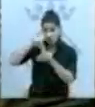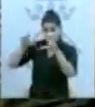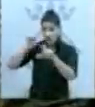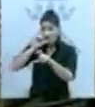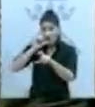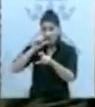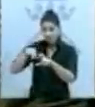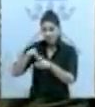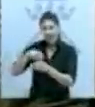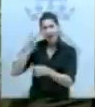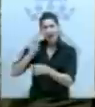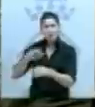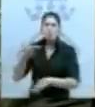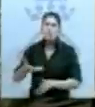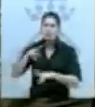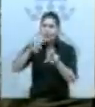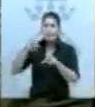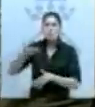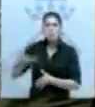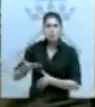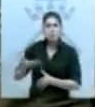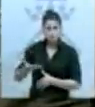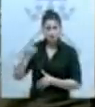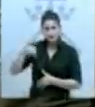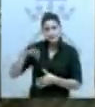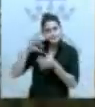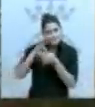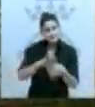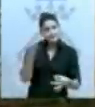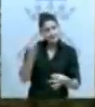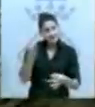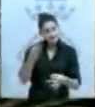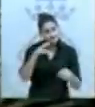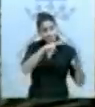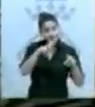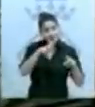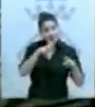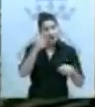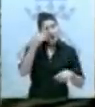estoy convencido que, desde luego, muy vinculado con este tema del que estamos aquí hablando, con los riesgos psicosociales.